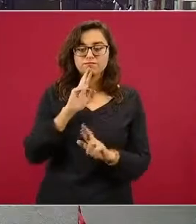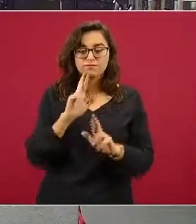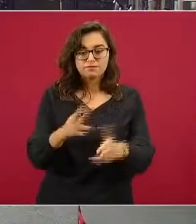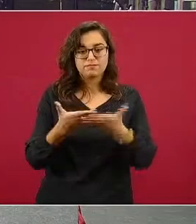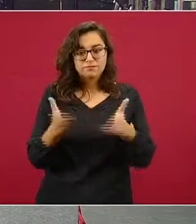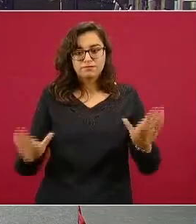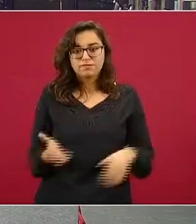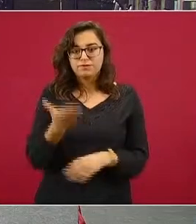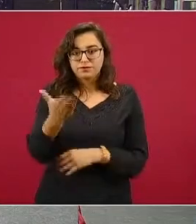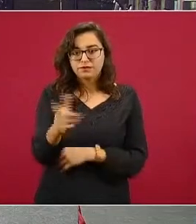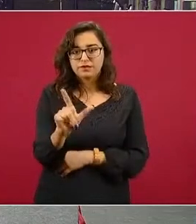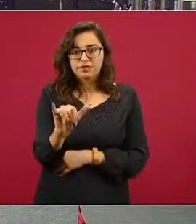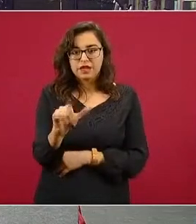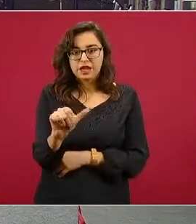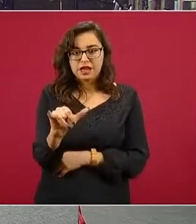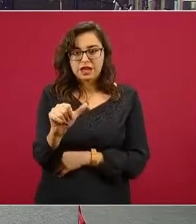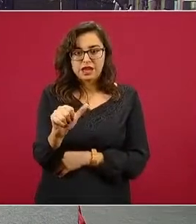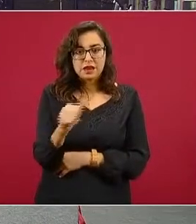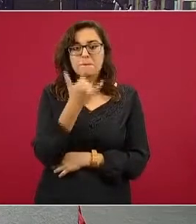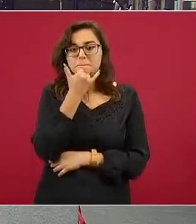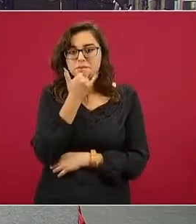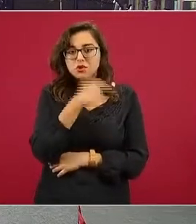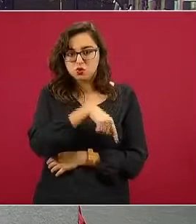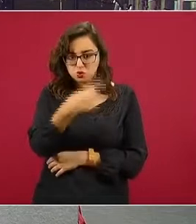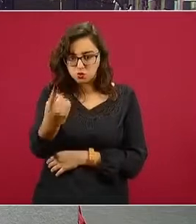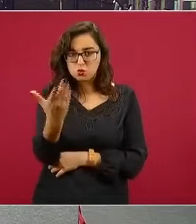Aquí empezamos con Liliana Noble. No, habíamos dicho que con usted.